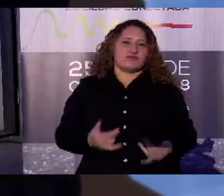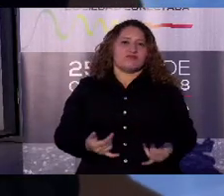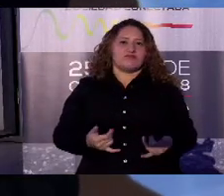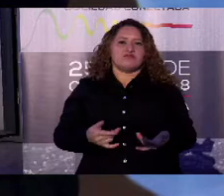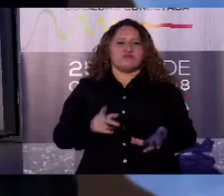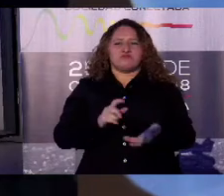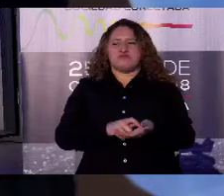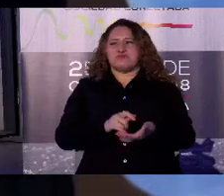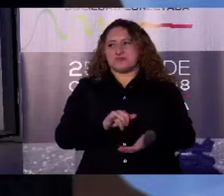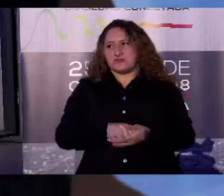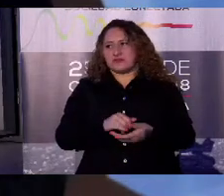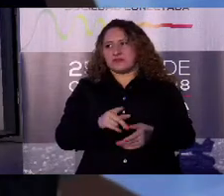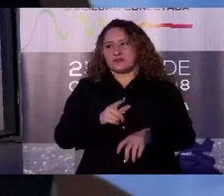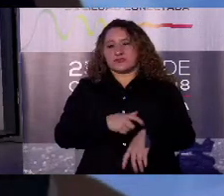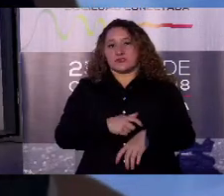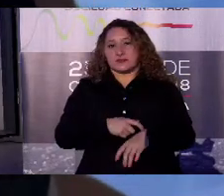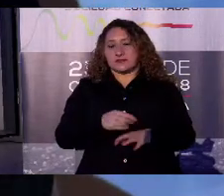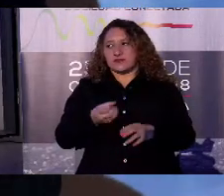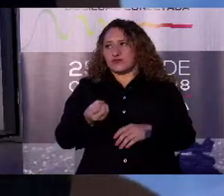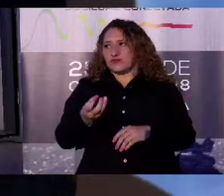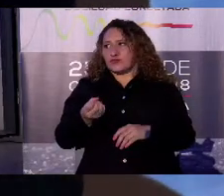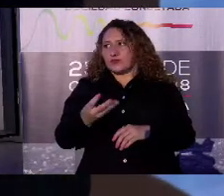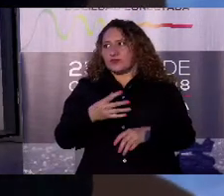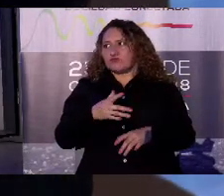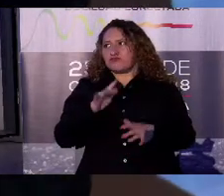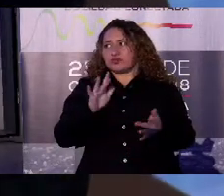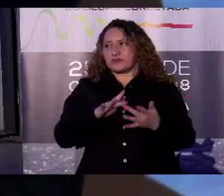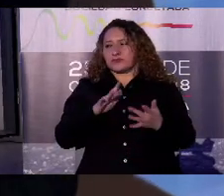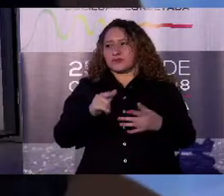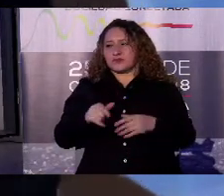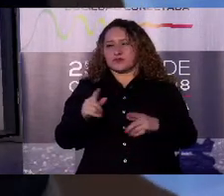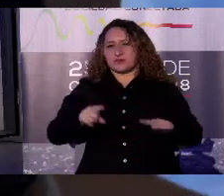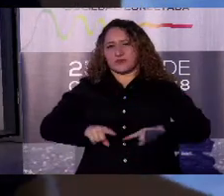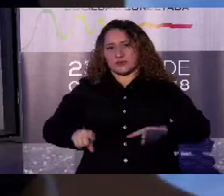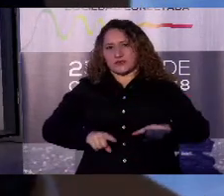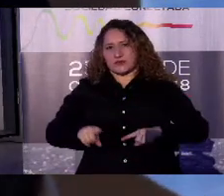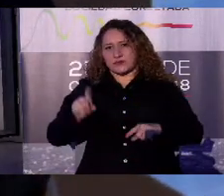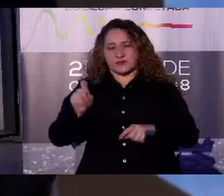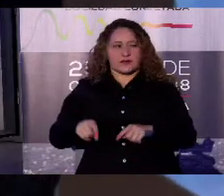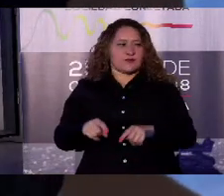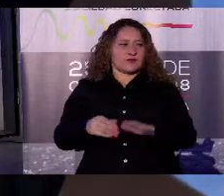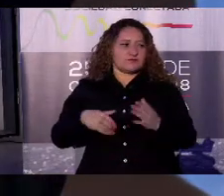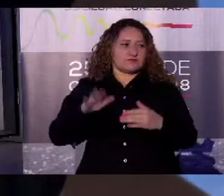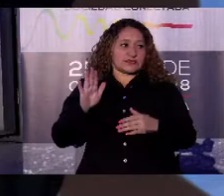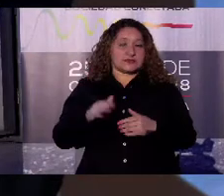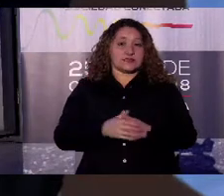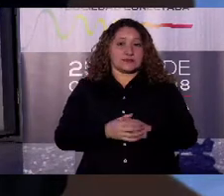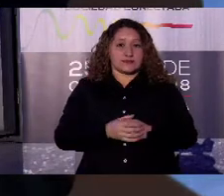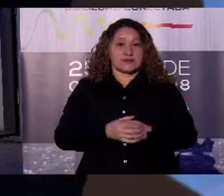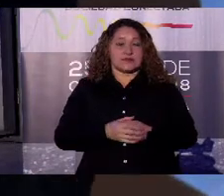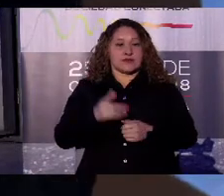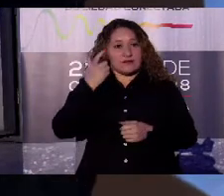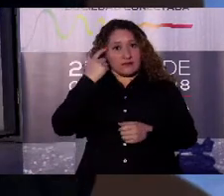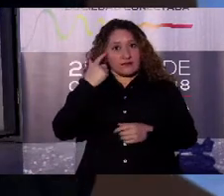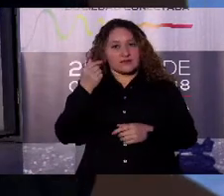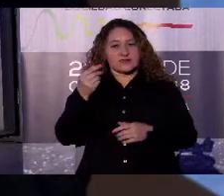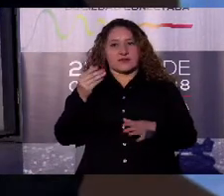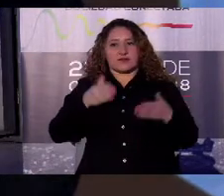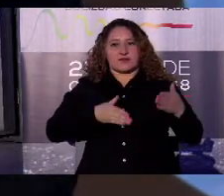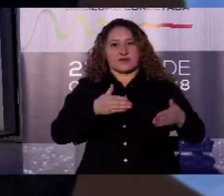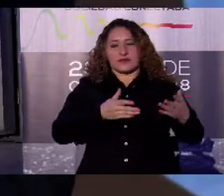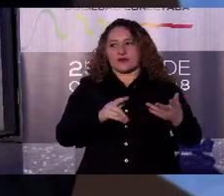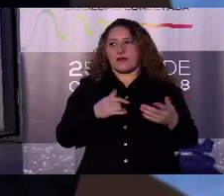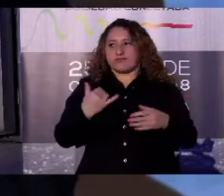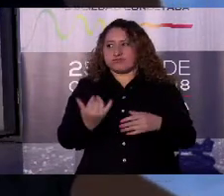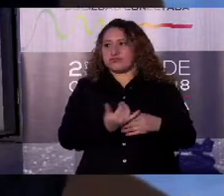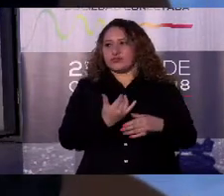tipos de números, esa cantidad, requiere de una administración mayor. Es ahí donde inteligencia artificial aparece, ¿no?